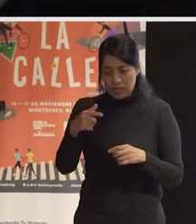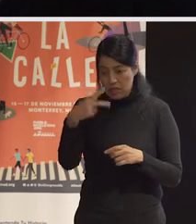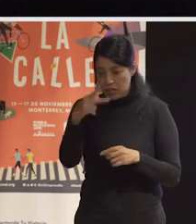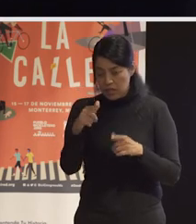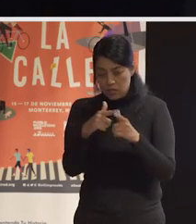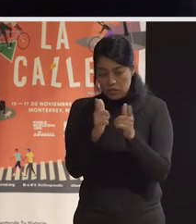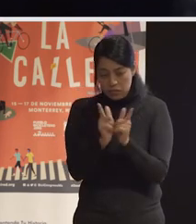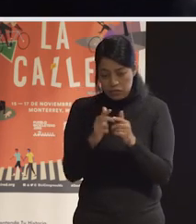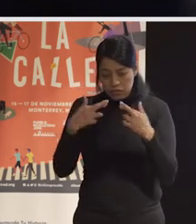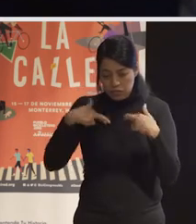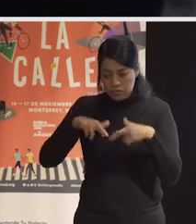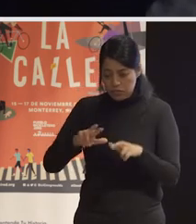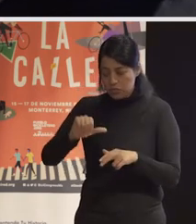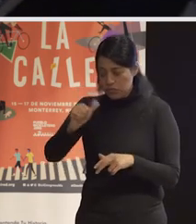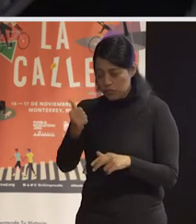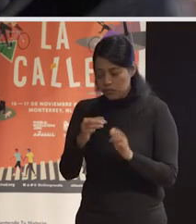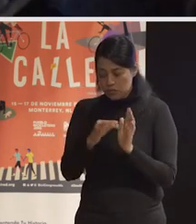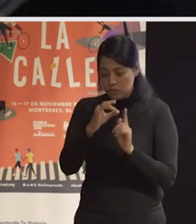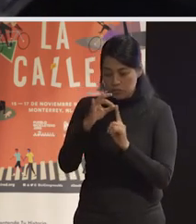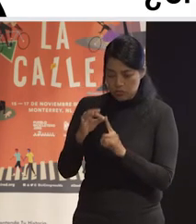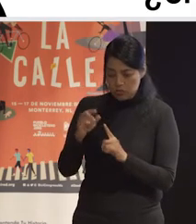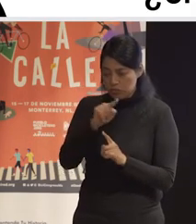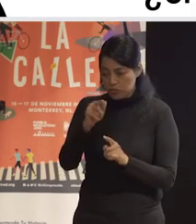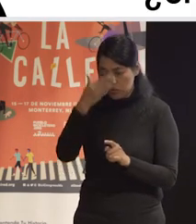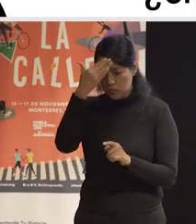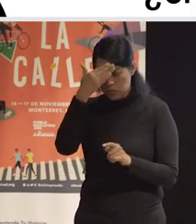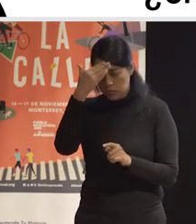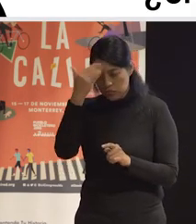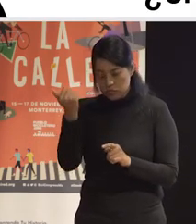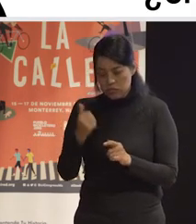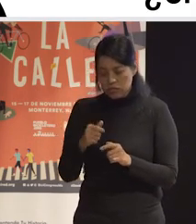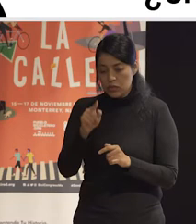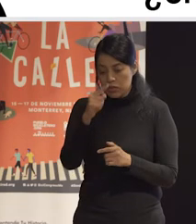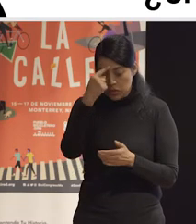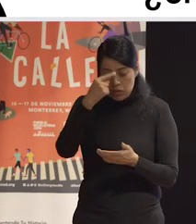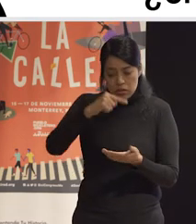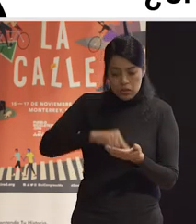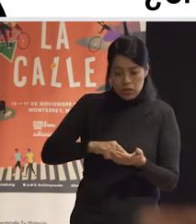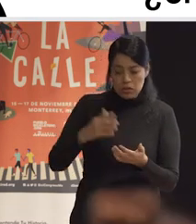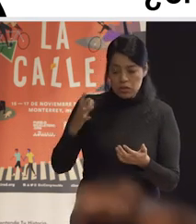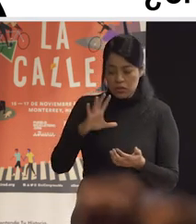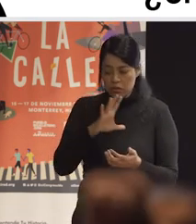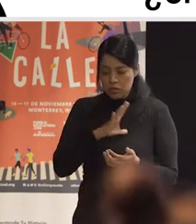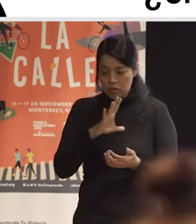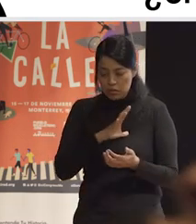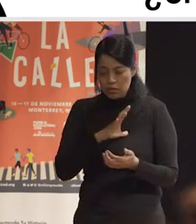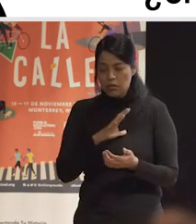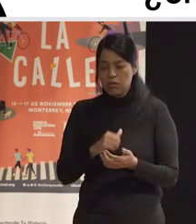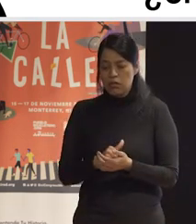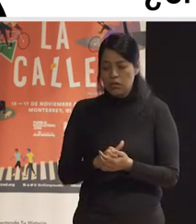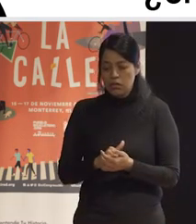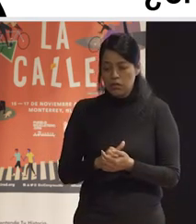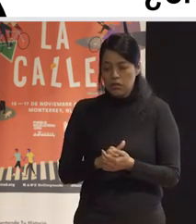van a aprender de otras que no sabían cómo bueno crees que existe existe y esto es importante crees que